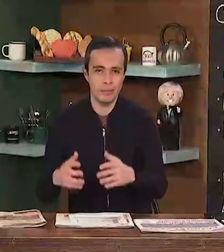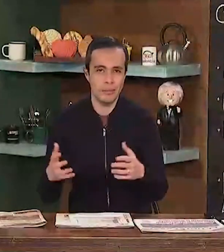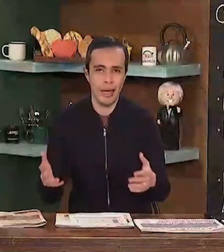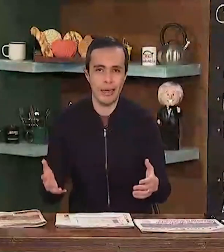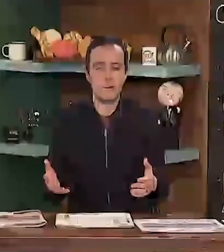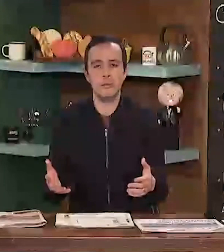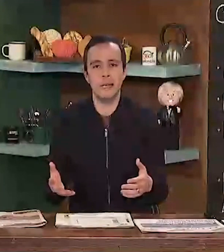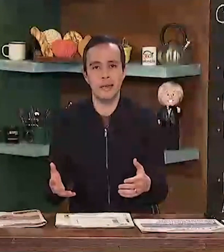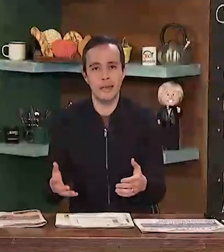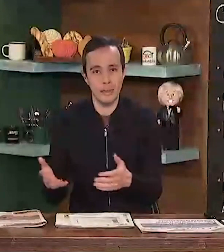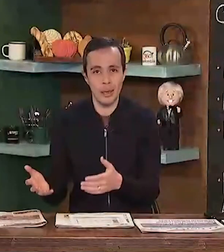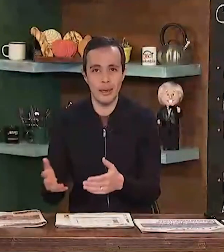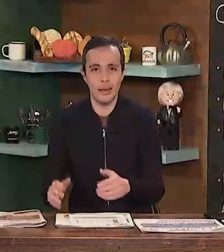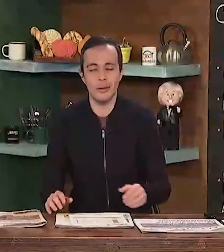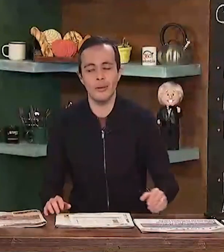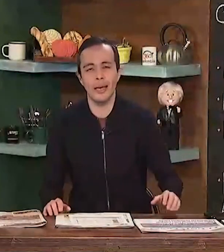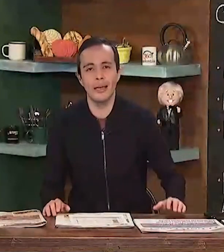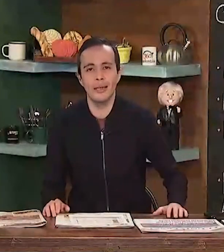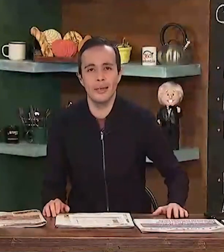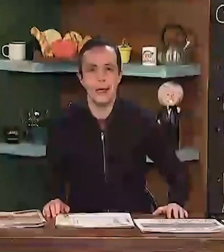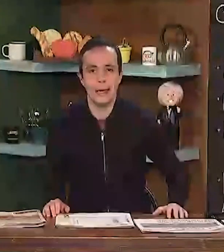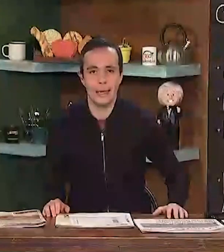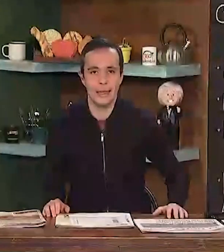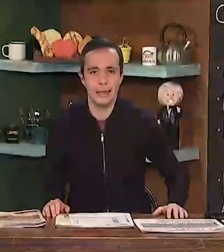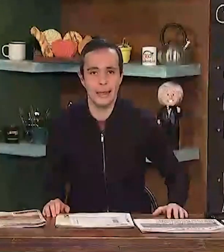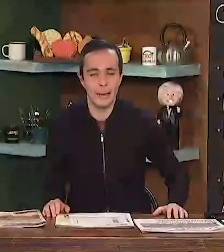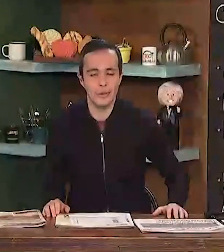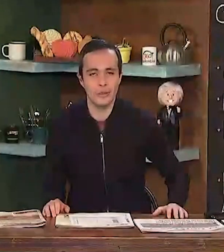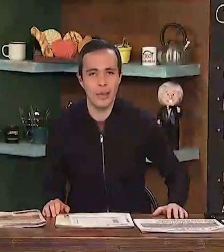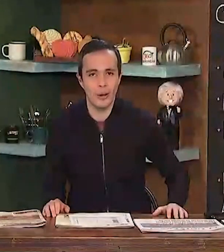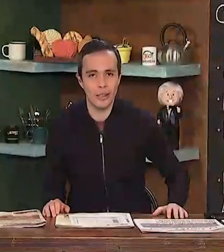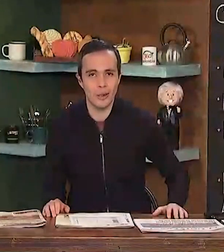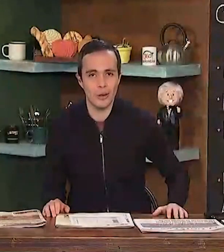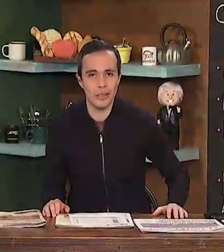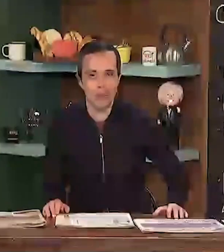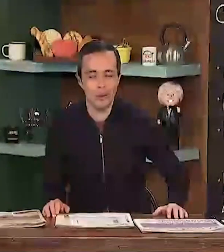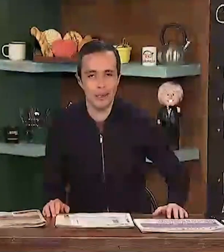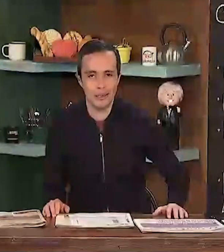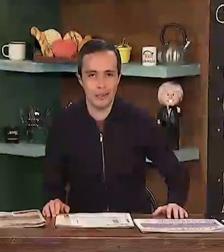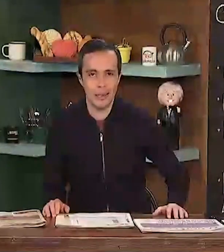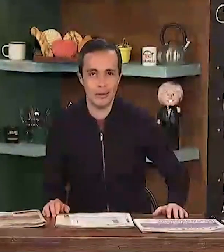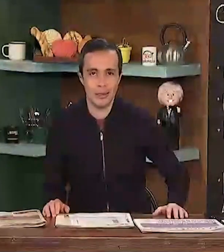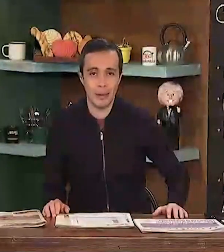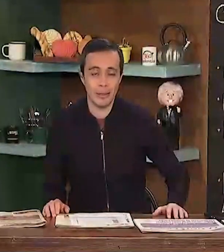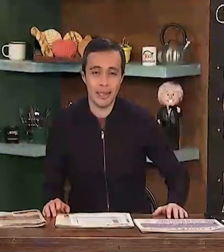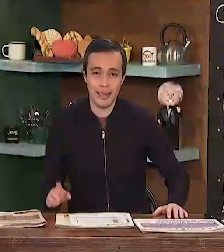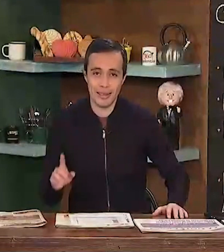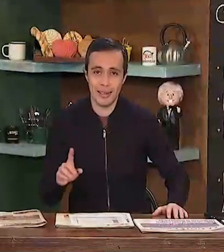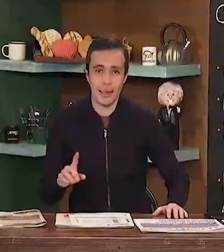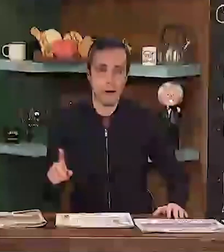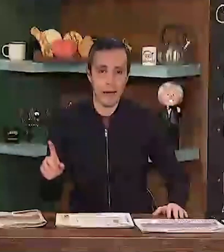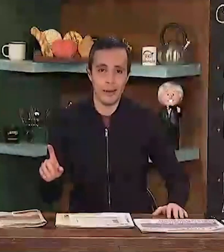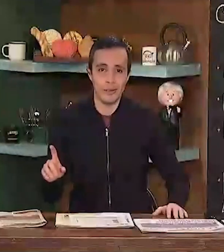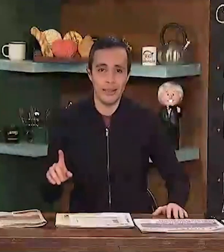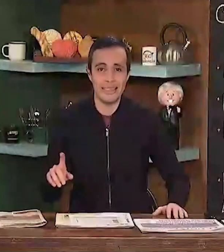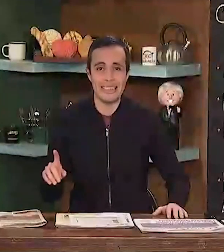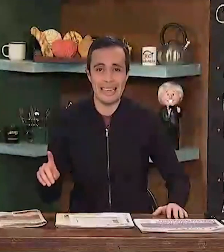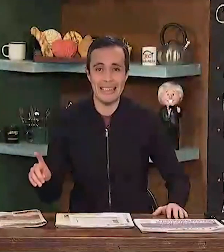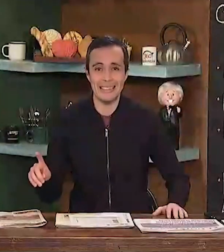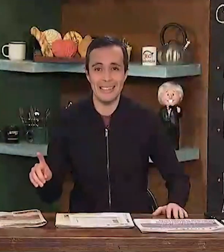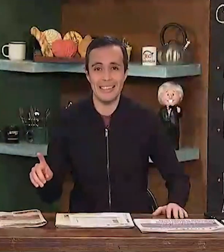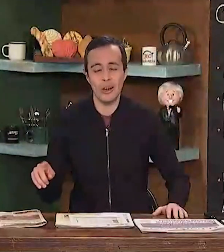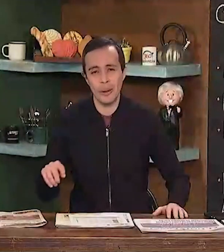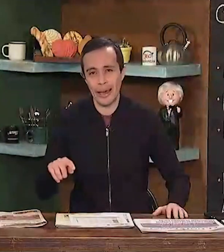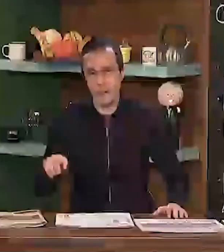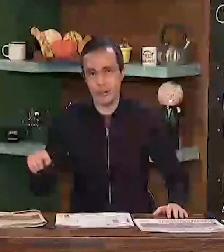ayuda a la industria y también ayuda a que tengamos mejores condiciones de los trabajadores hay que decir que ahora los líderes